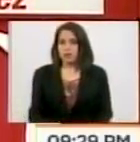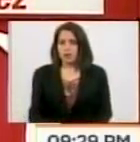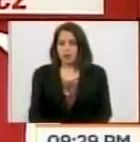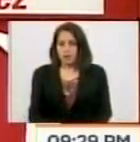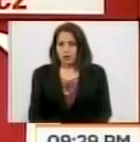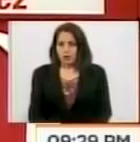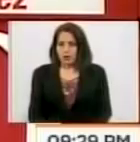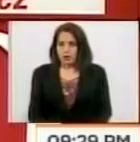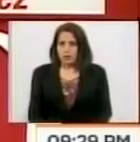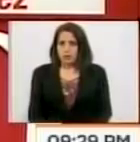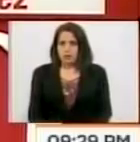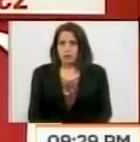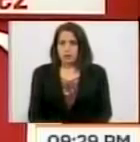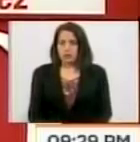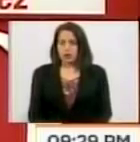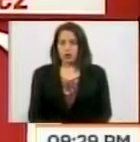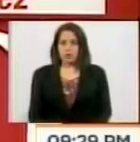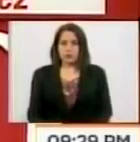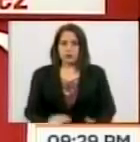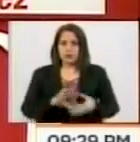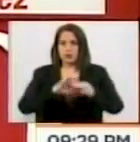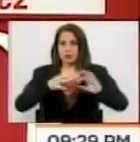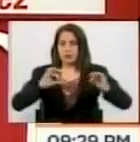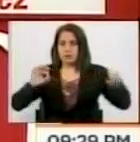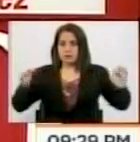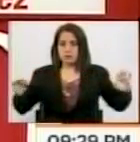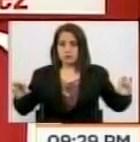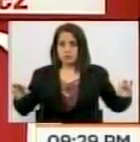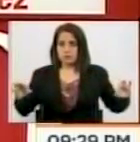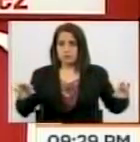Cadena, tú estás más loco que nosotros,